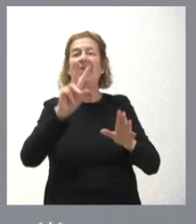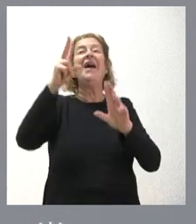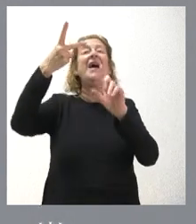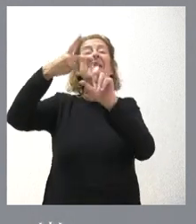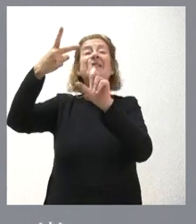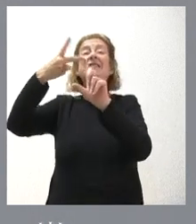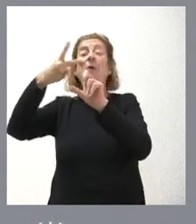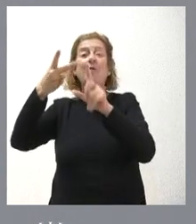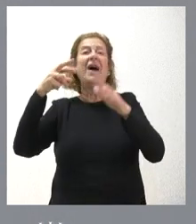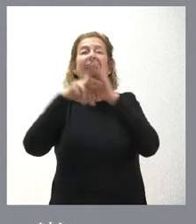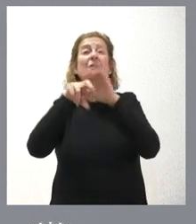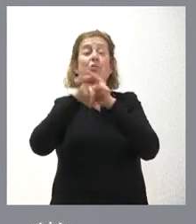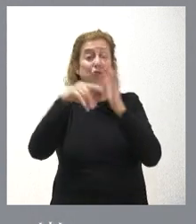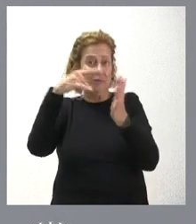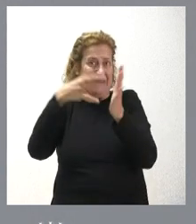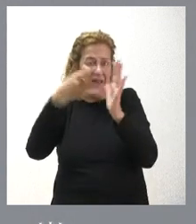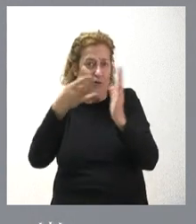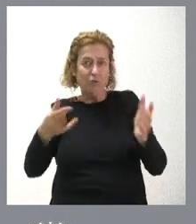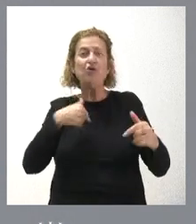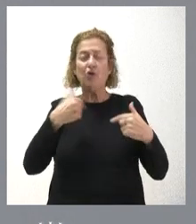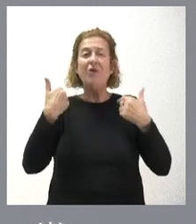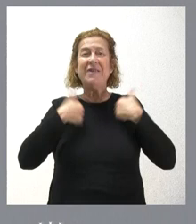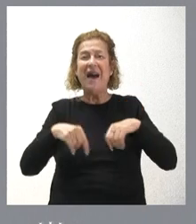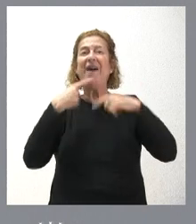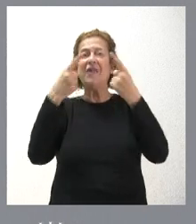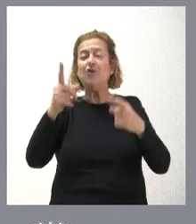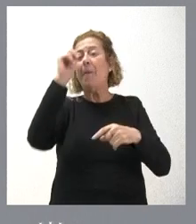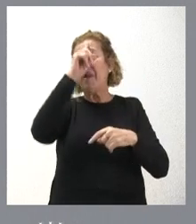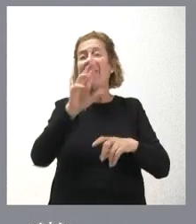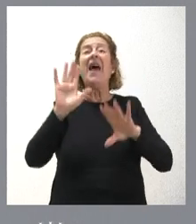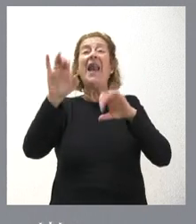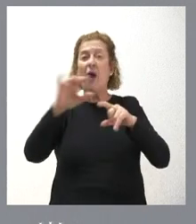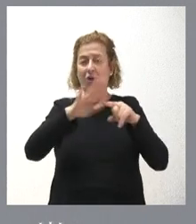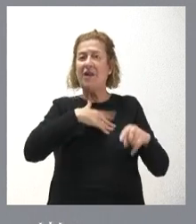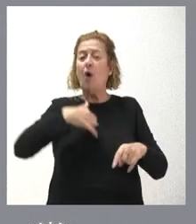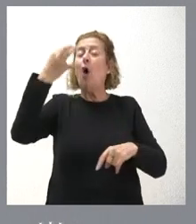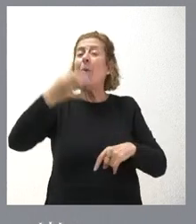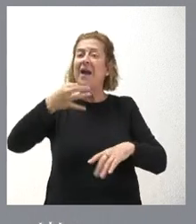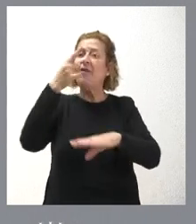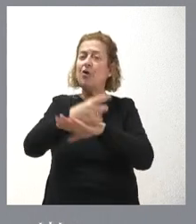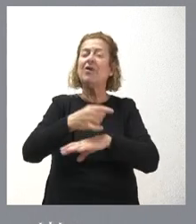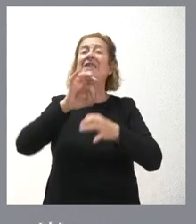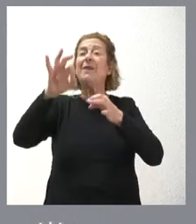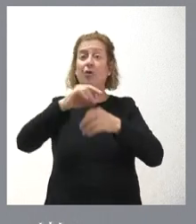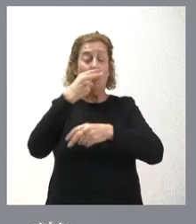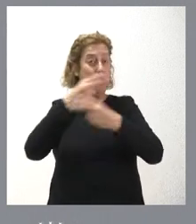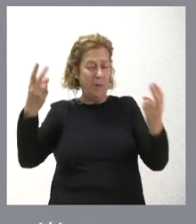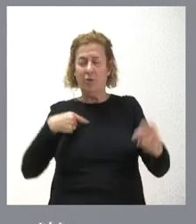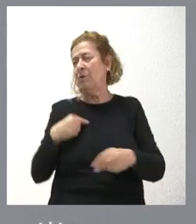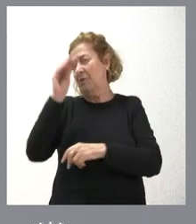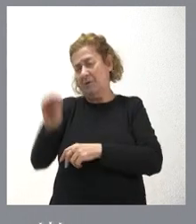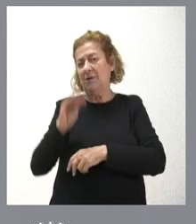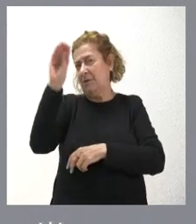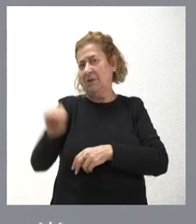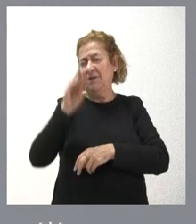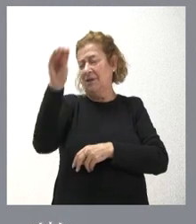térmicos Nosotros hemos pedido que se declare el tramo Madrid León como obligación de servicio público hemos insistido muchas veces que esto sea así